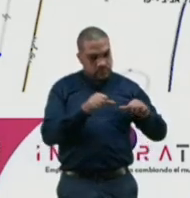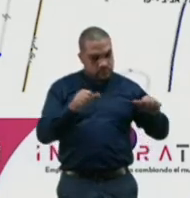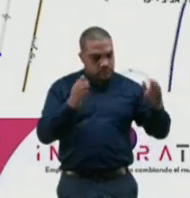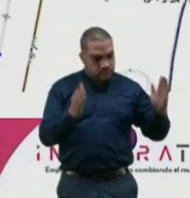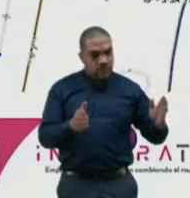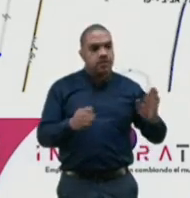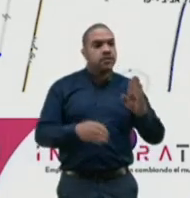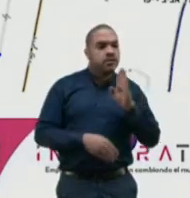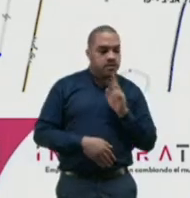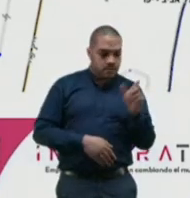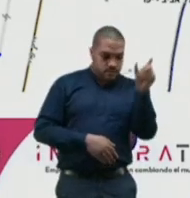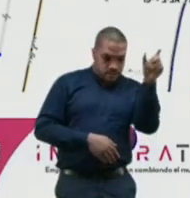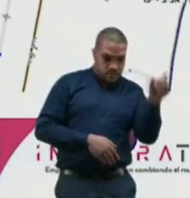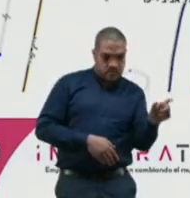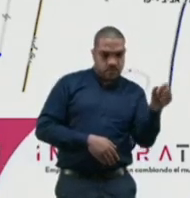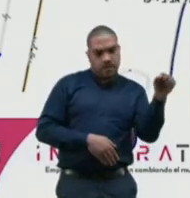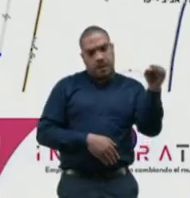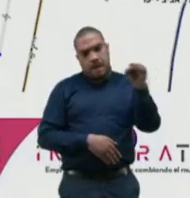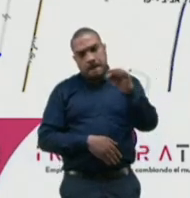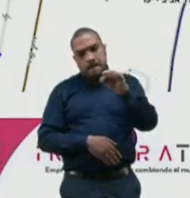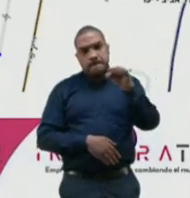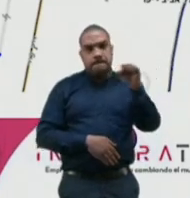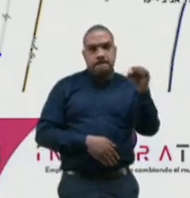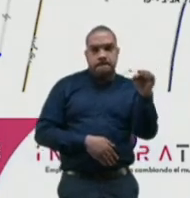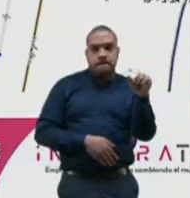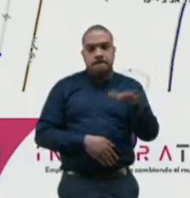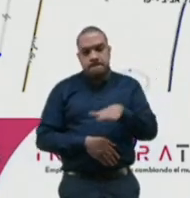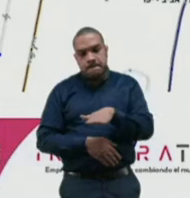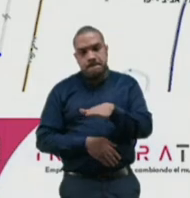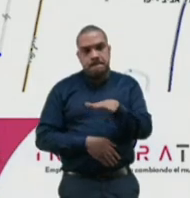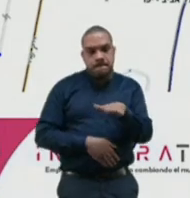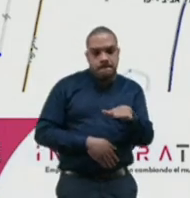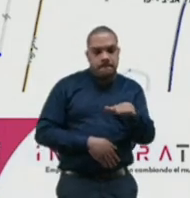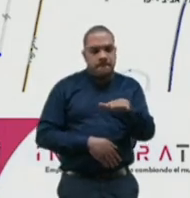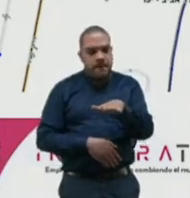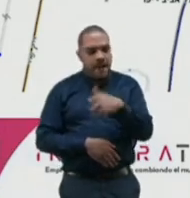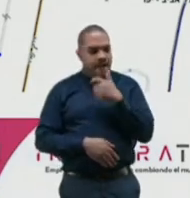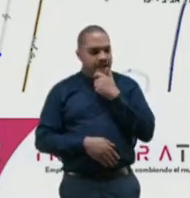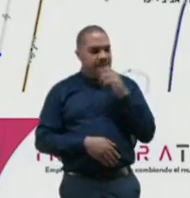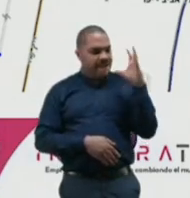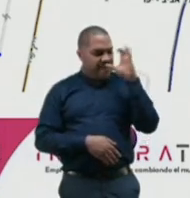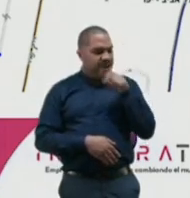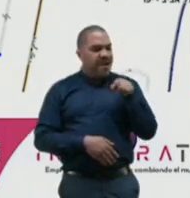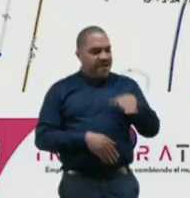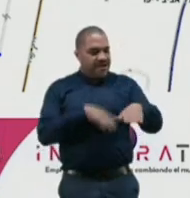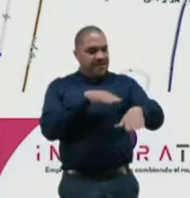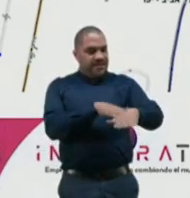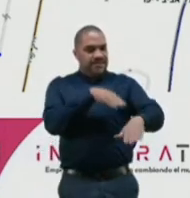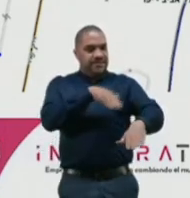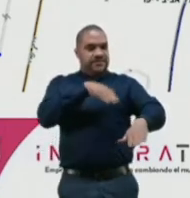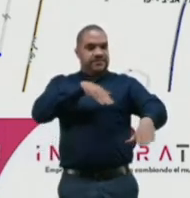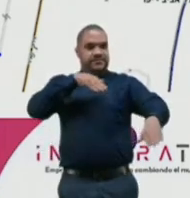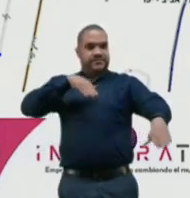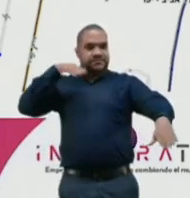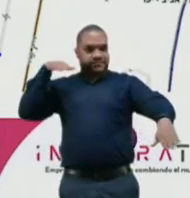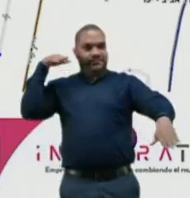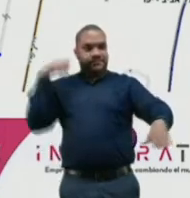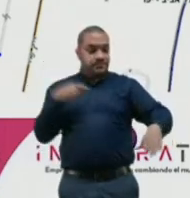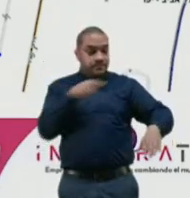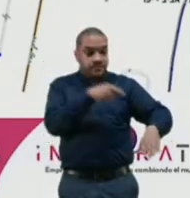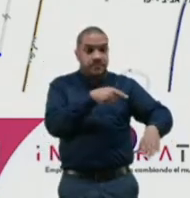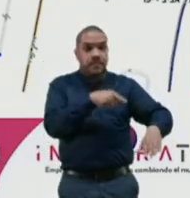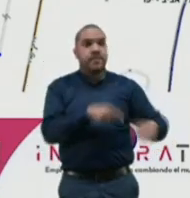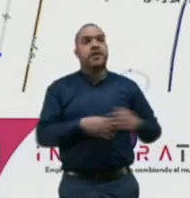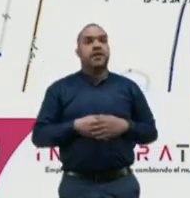manejando lentamente, podemos mirar que tal vez hay un trancón. Y tenemos muchos conductores aquí. Podemos